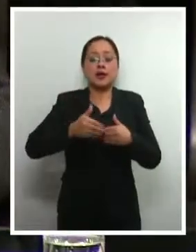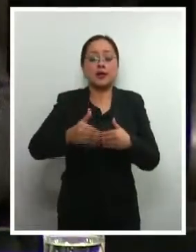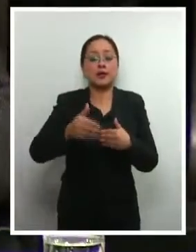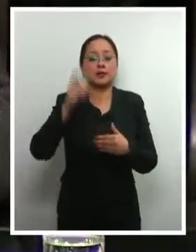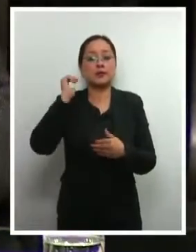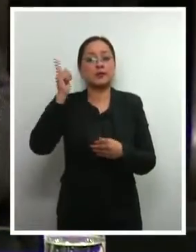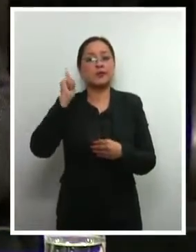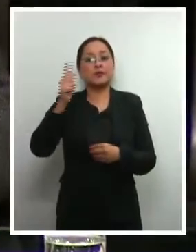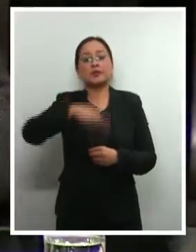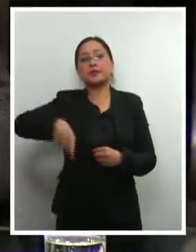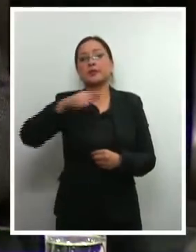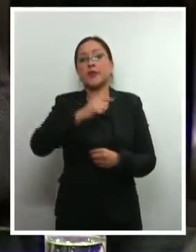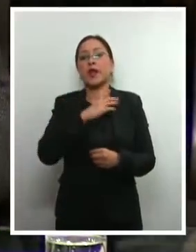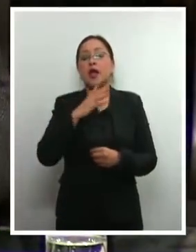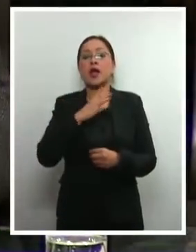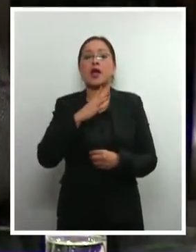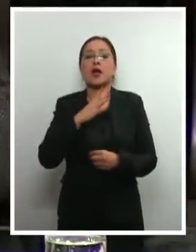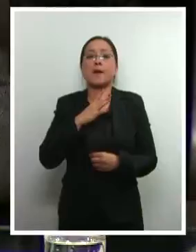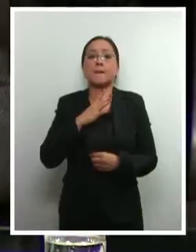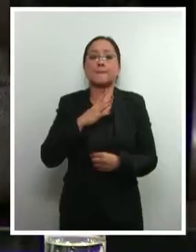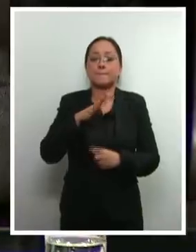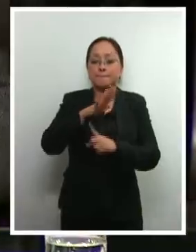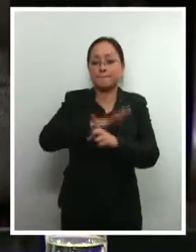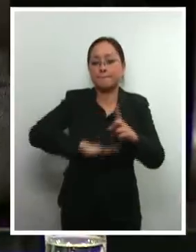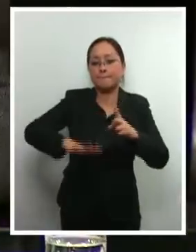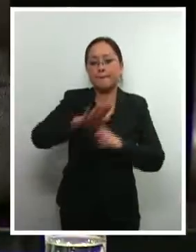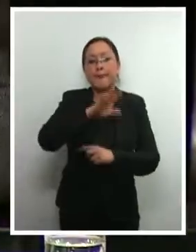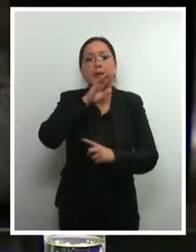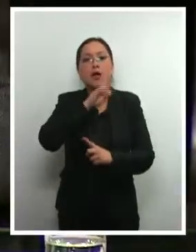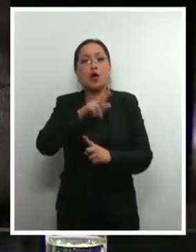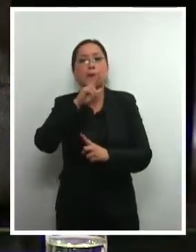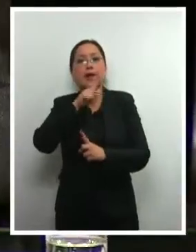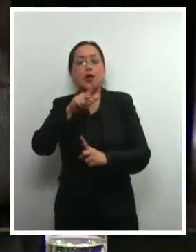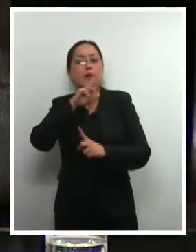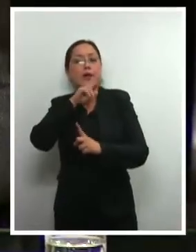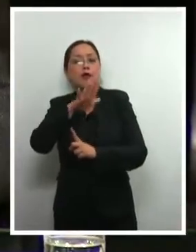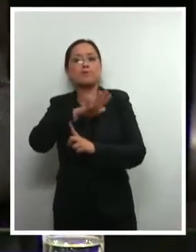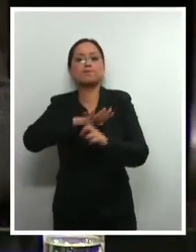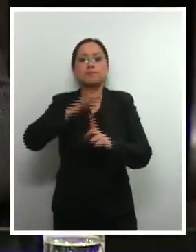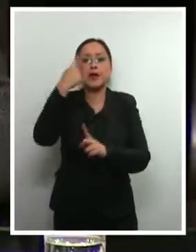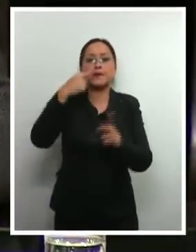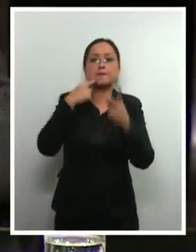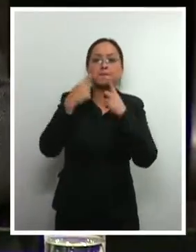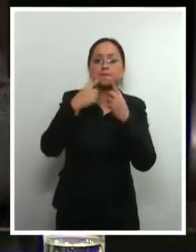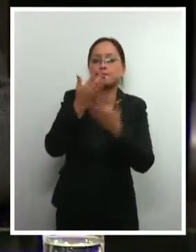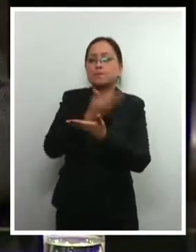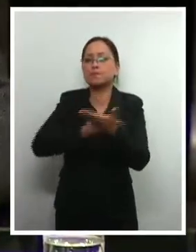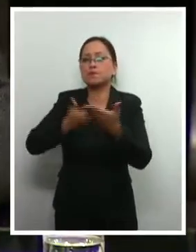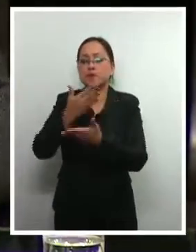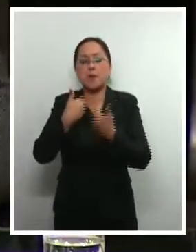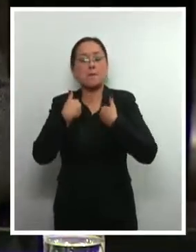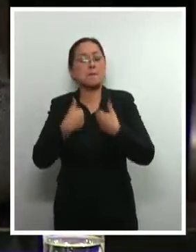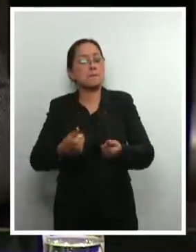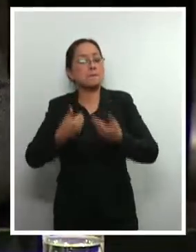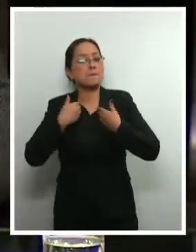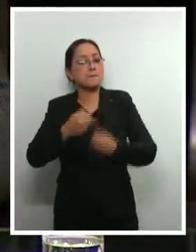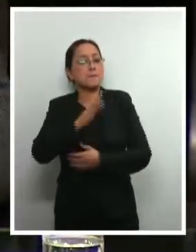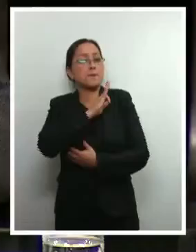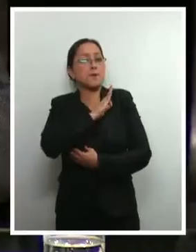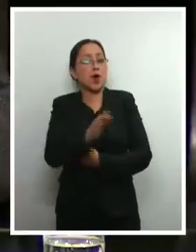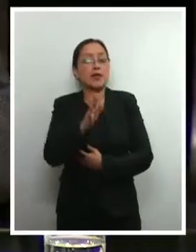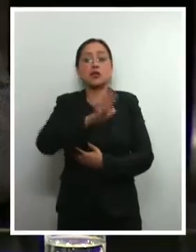horas se generen las condiciones para establecer un clima de diálogo, entendimiento, que